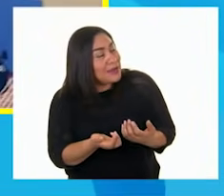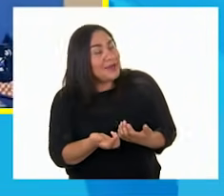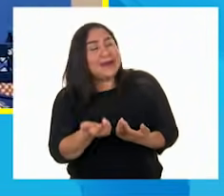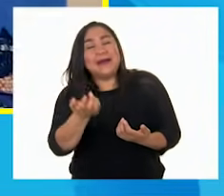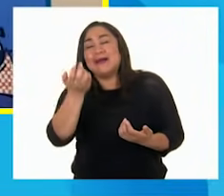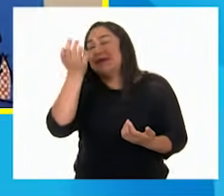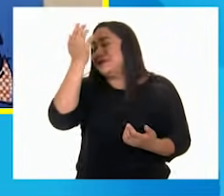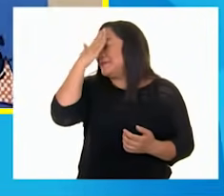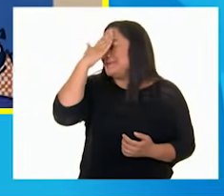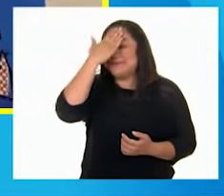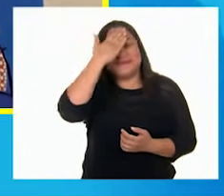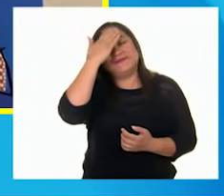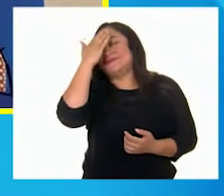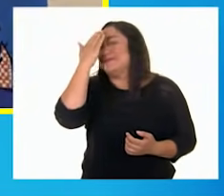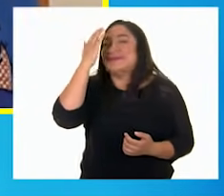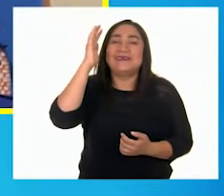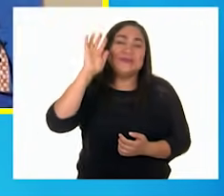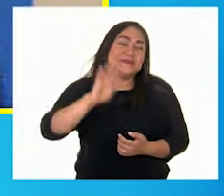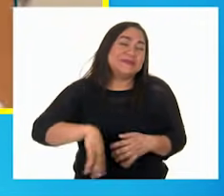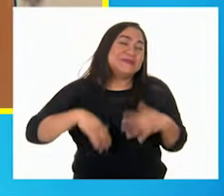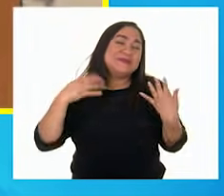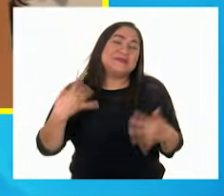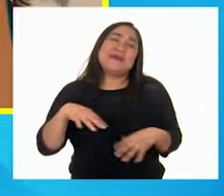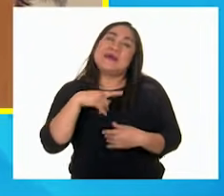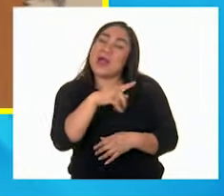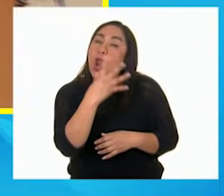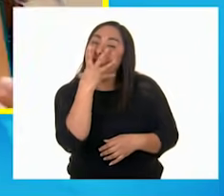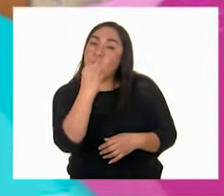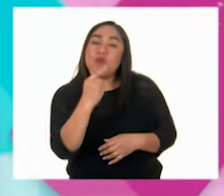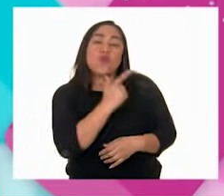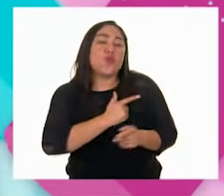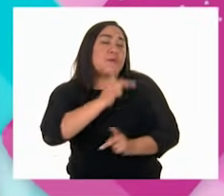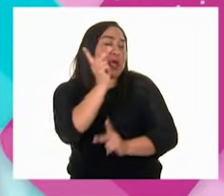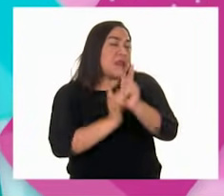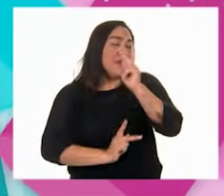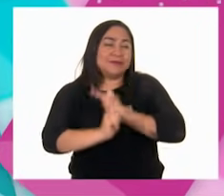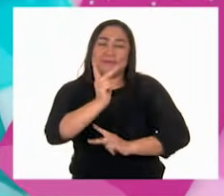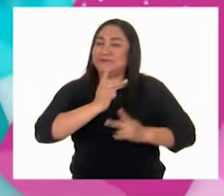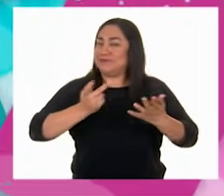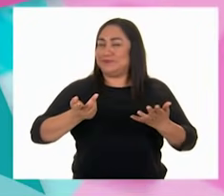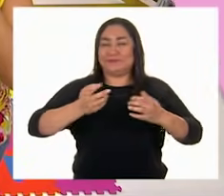¡Ay, ay! ¡Era un lobo vegetariano!